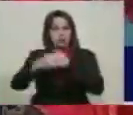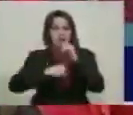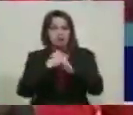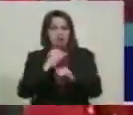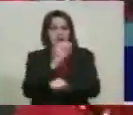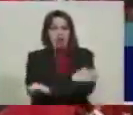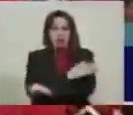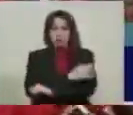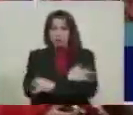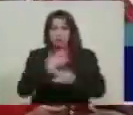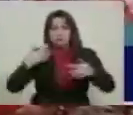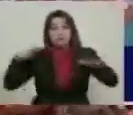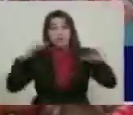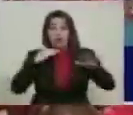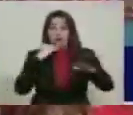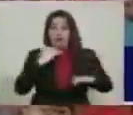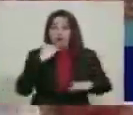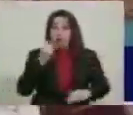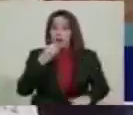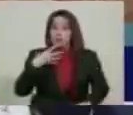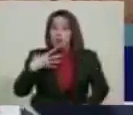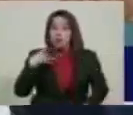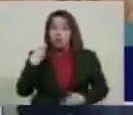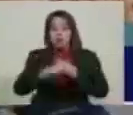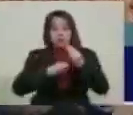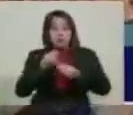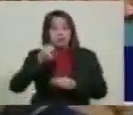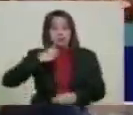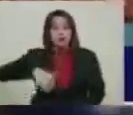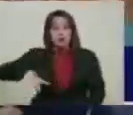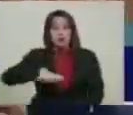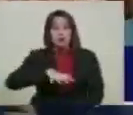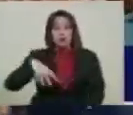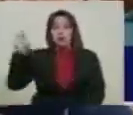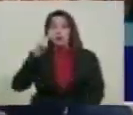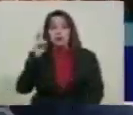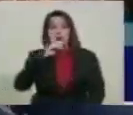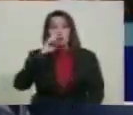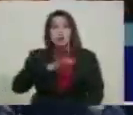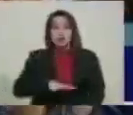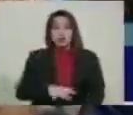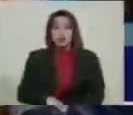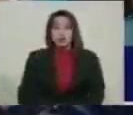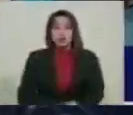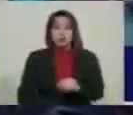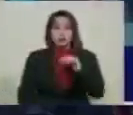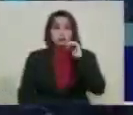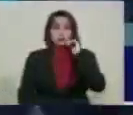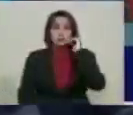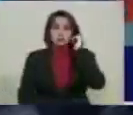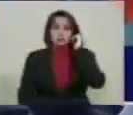Algo bueno debe estar haciendo nuestro pueblo en este momento de historia.